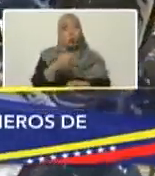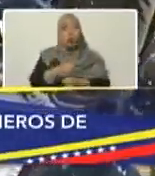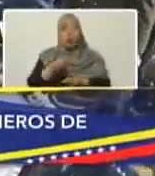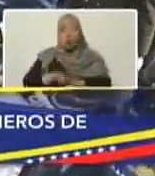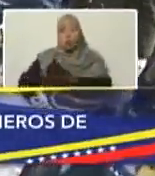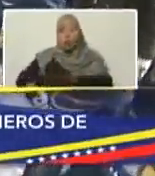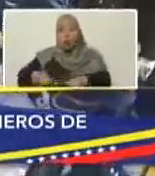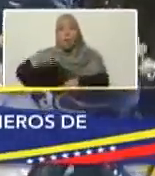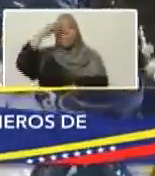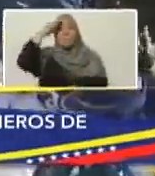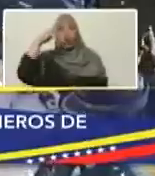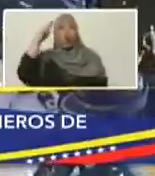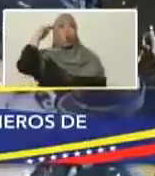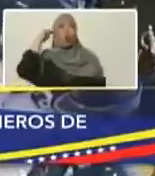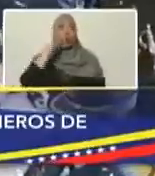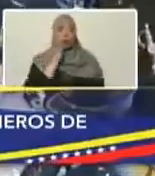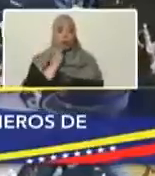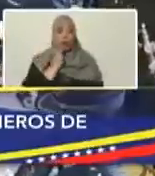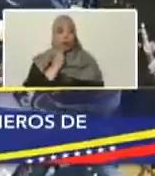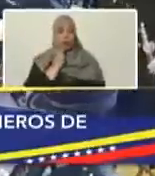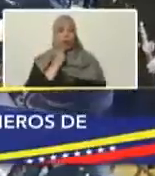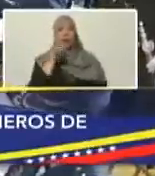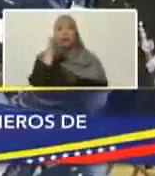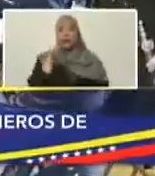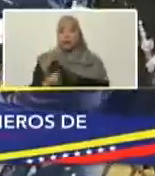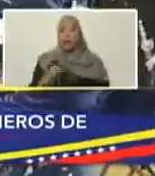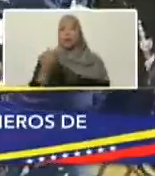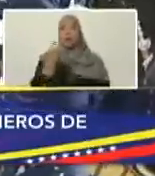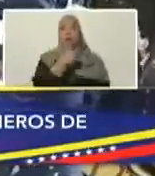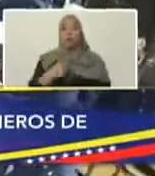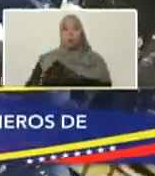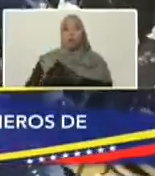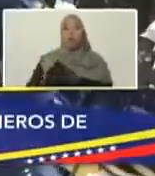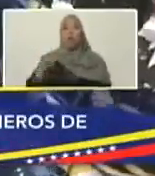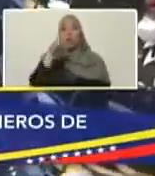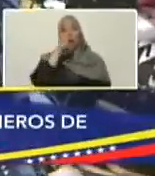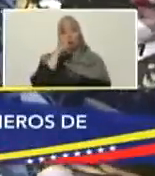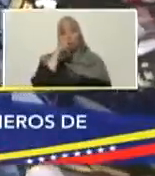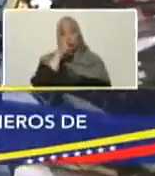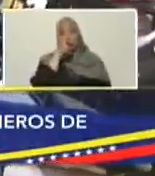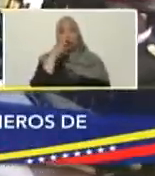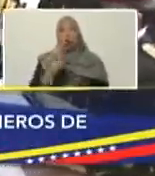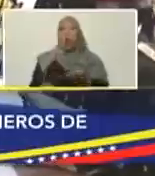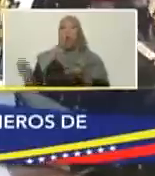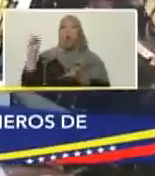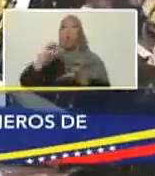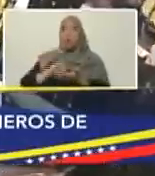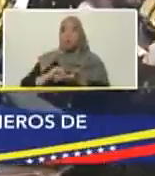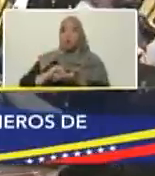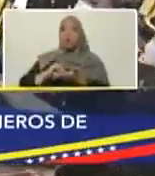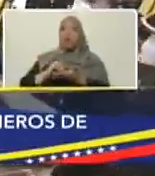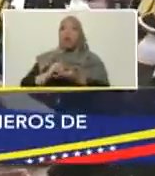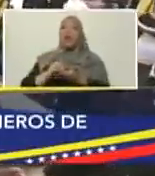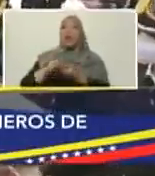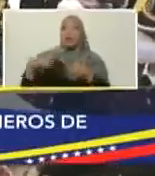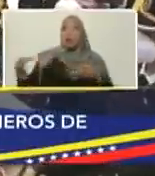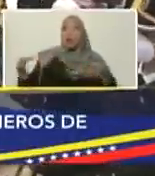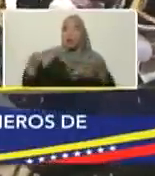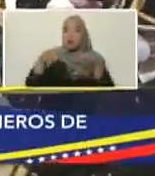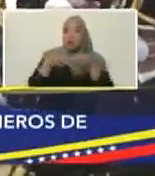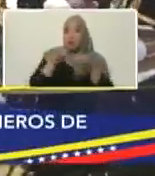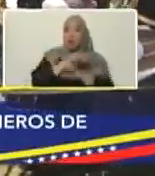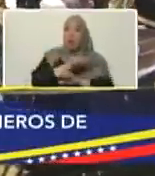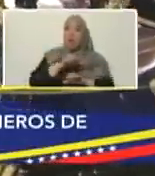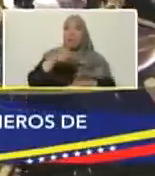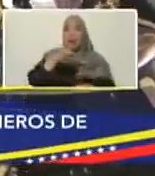Armada Nacional Bolivariana. Además, el jefe de Estado venezolano Nicolás Maduro ha reiterado que la Fuerza Armada Nacional Bolivariana